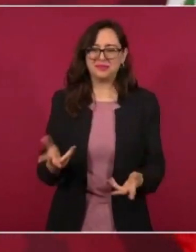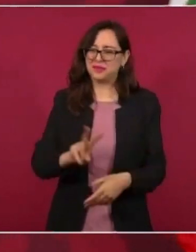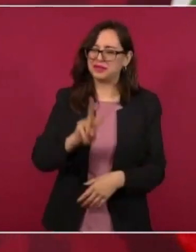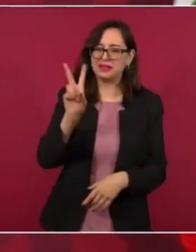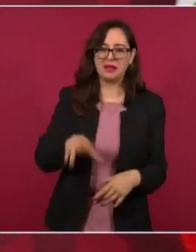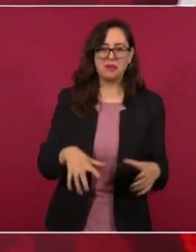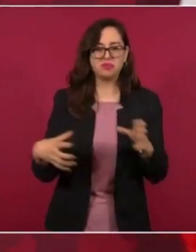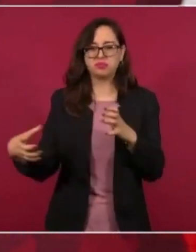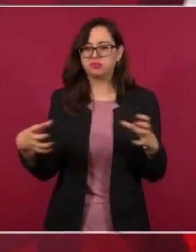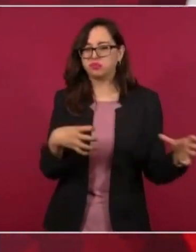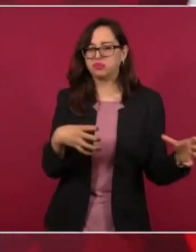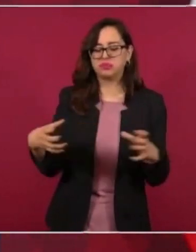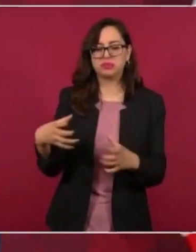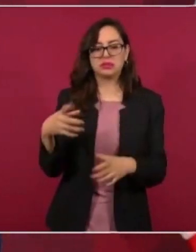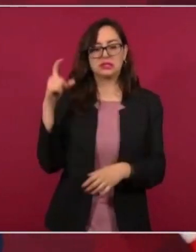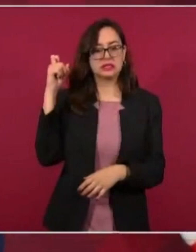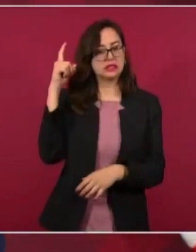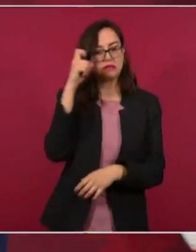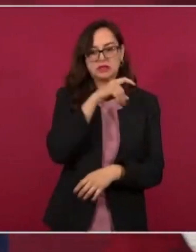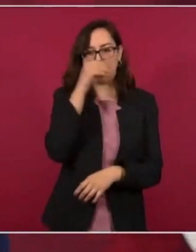sucia.